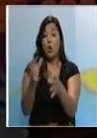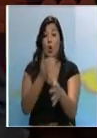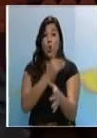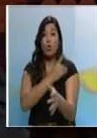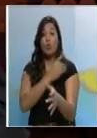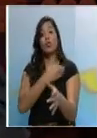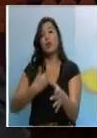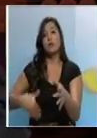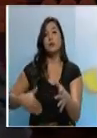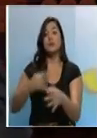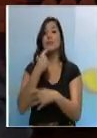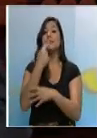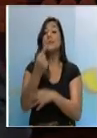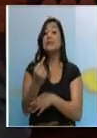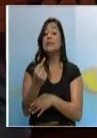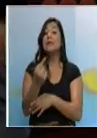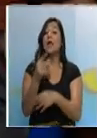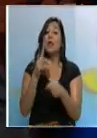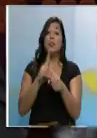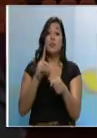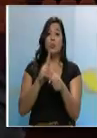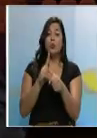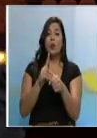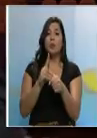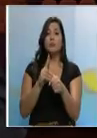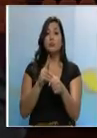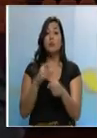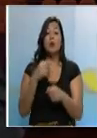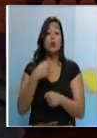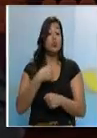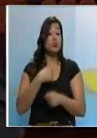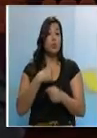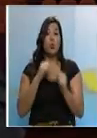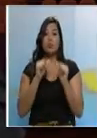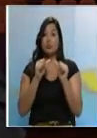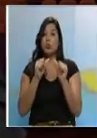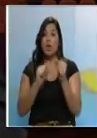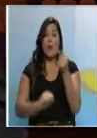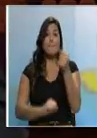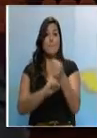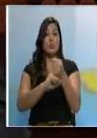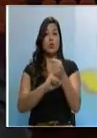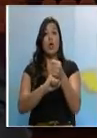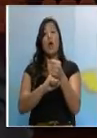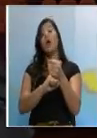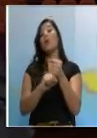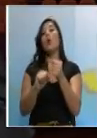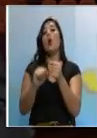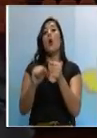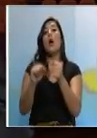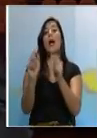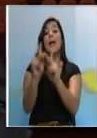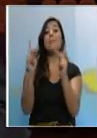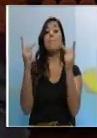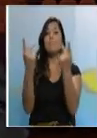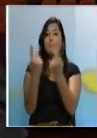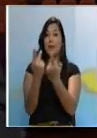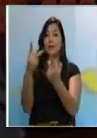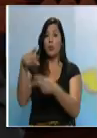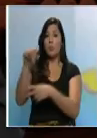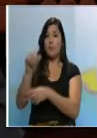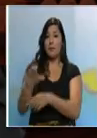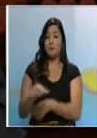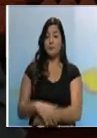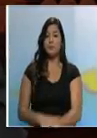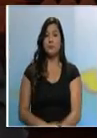advierte que él va a apostar y seguirá apoyando al bloque que tiene actualmente el dominio del directorio